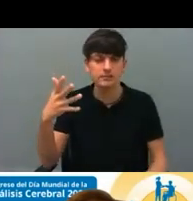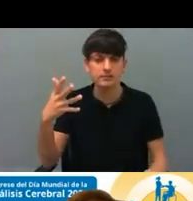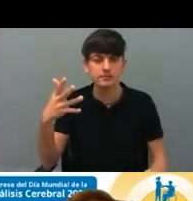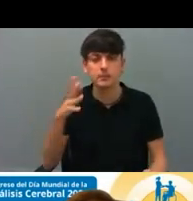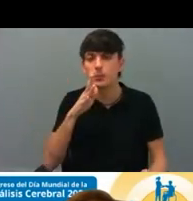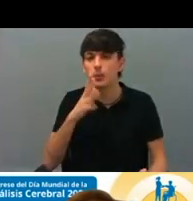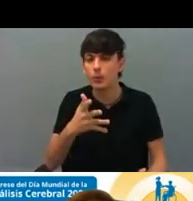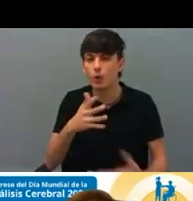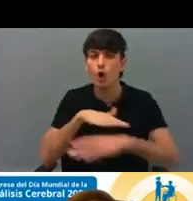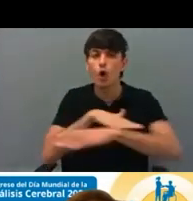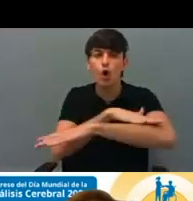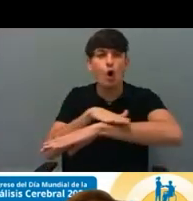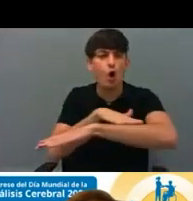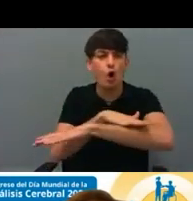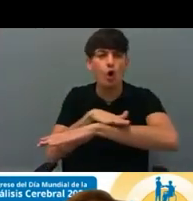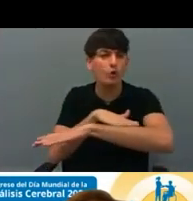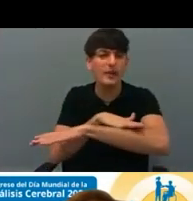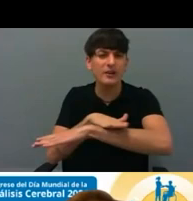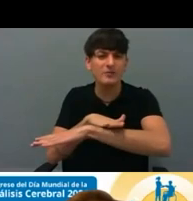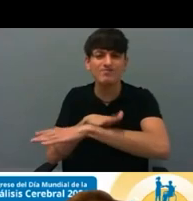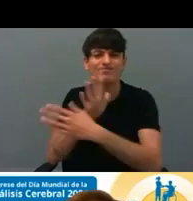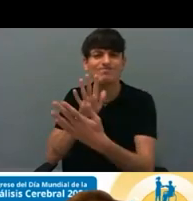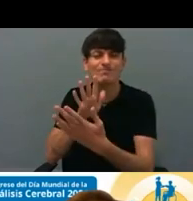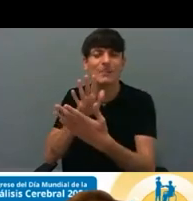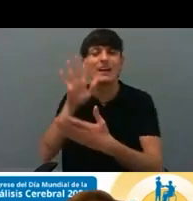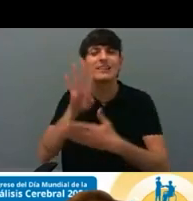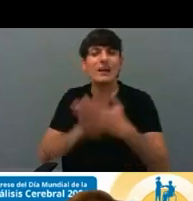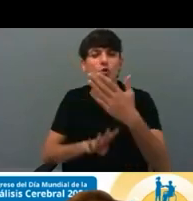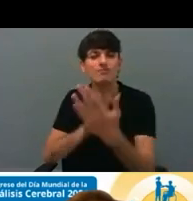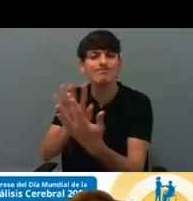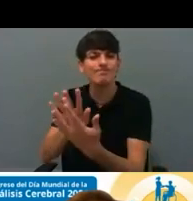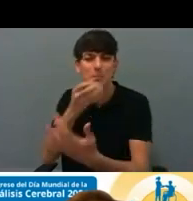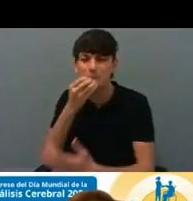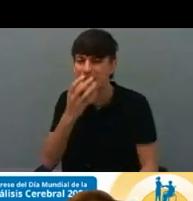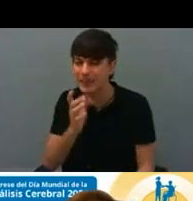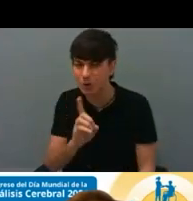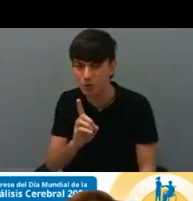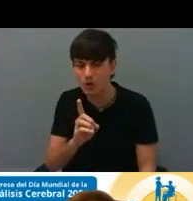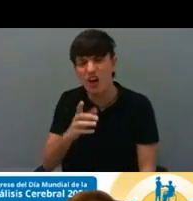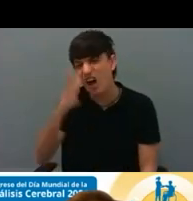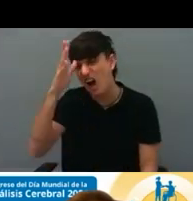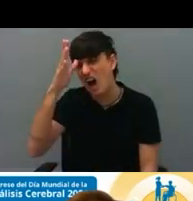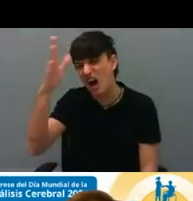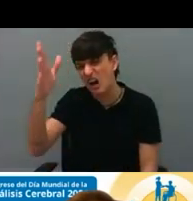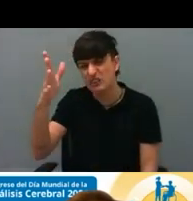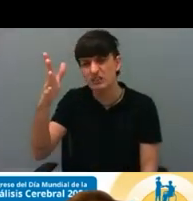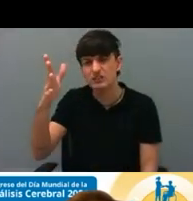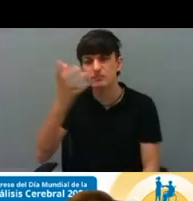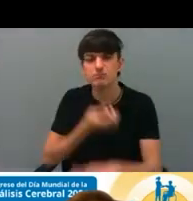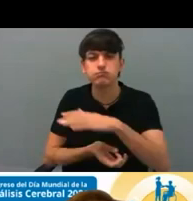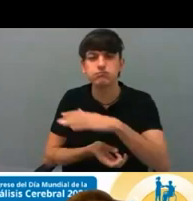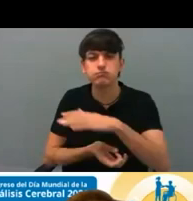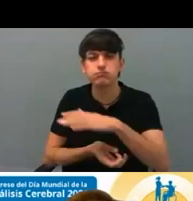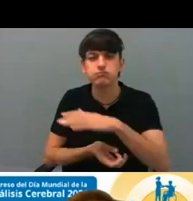el gobierno realmente, no de España, sino en este caso de Cataluña, y hartas de de esta problemática, pues crean un sindicato